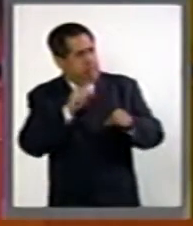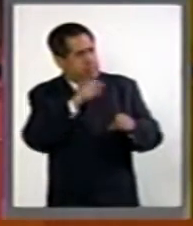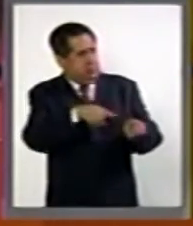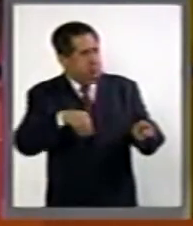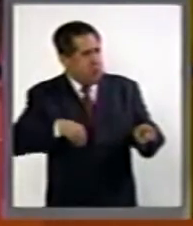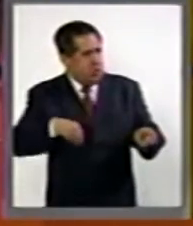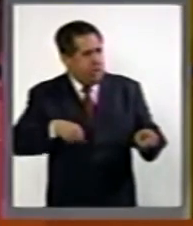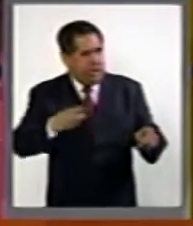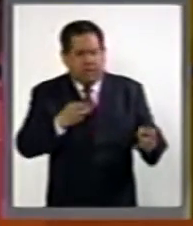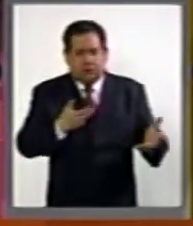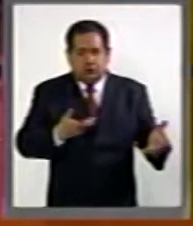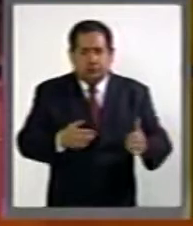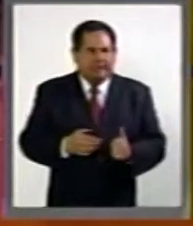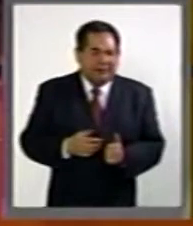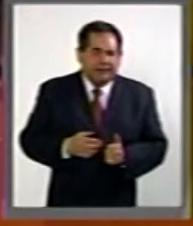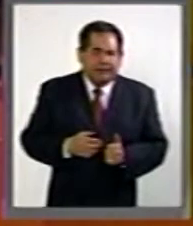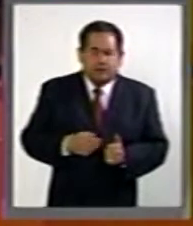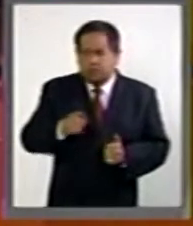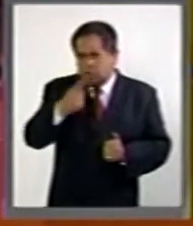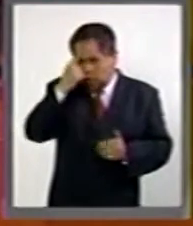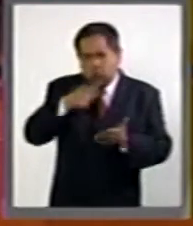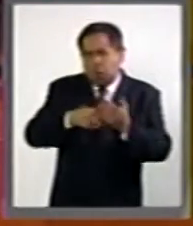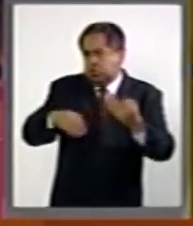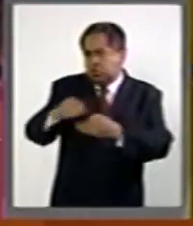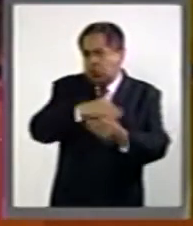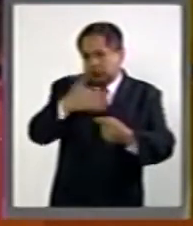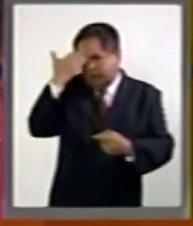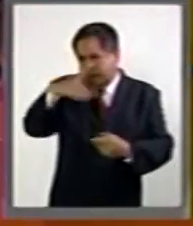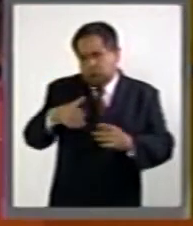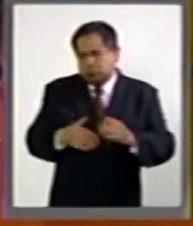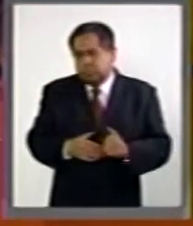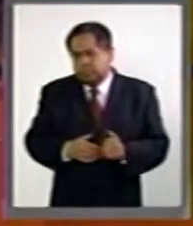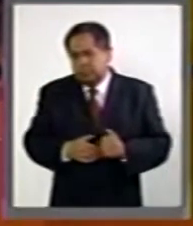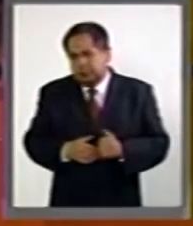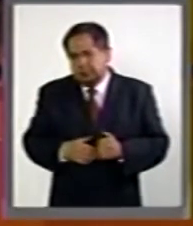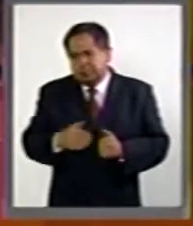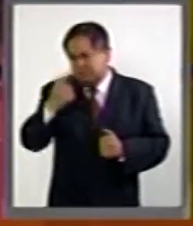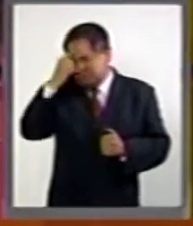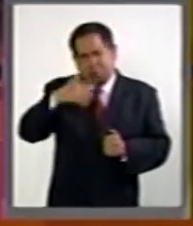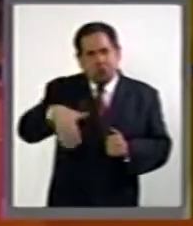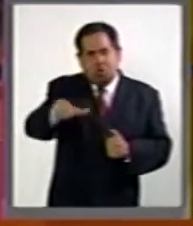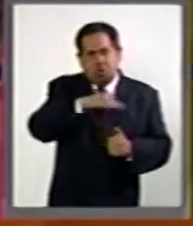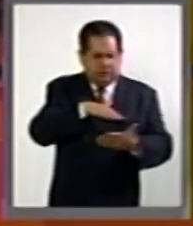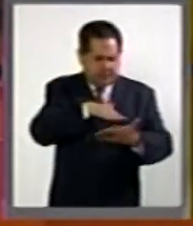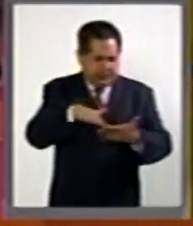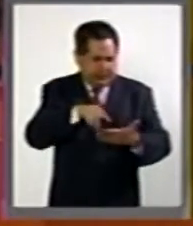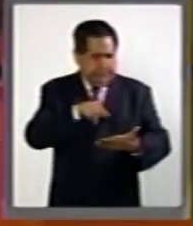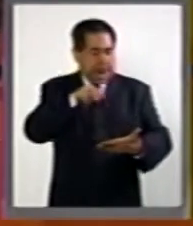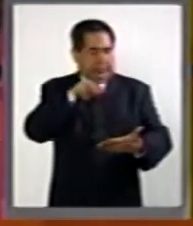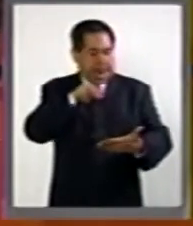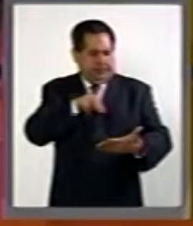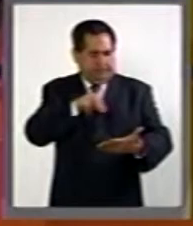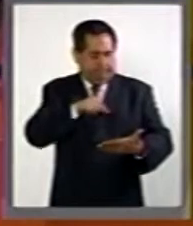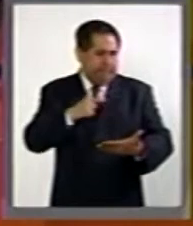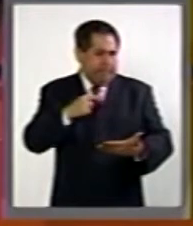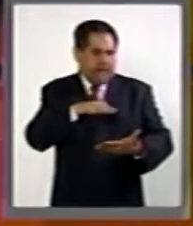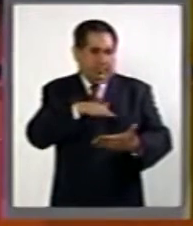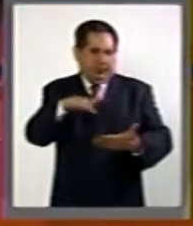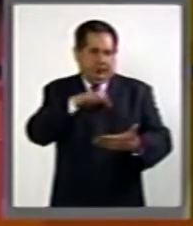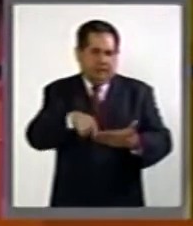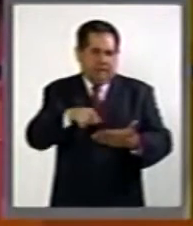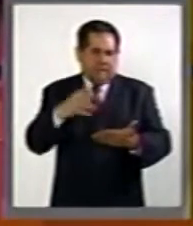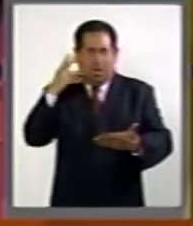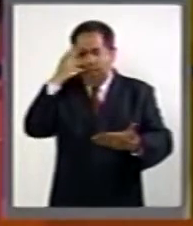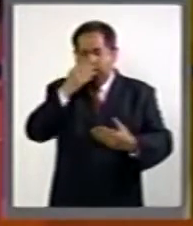culpáis? Yo creo que todos en algún momento hemos escuchado este